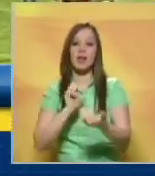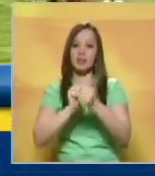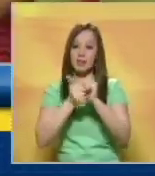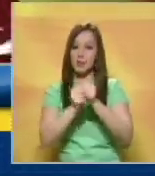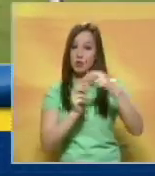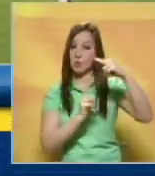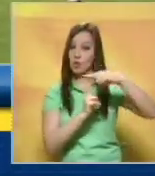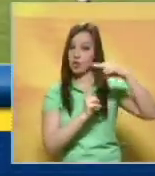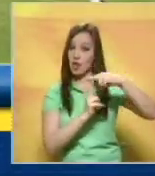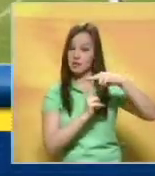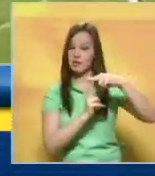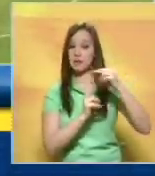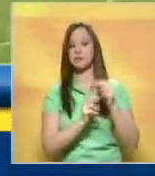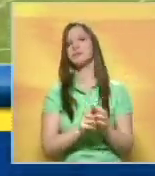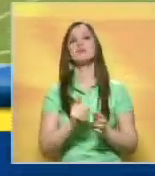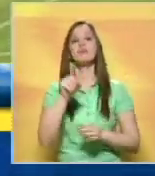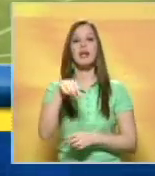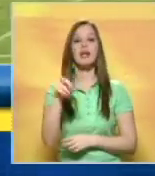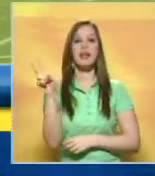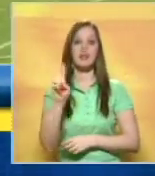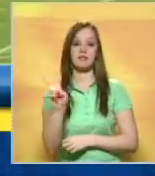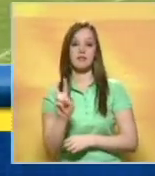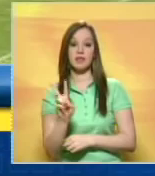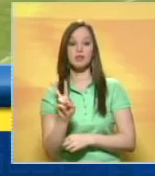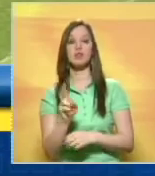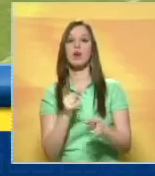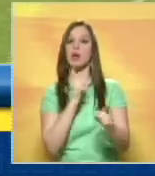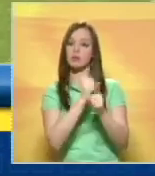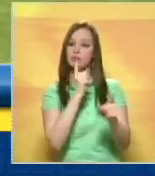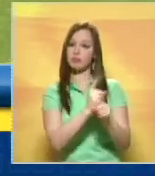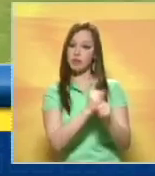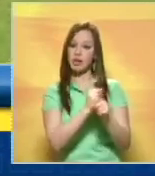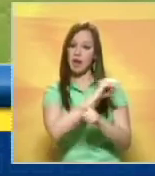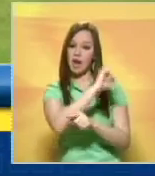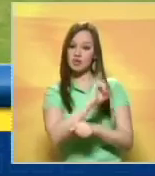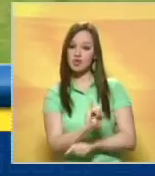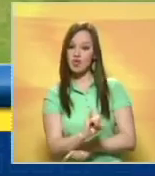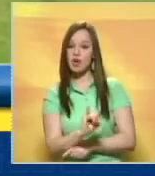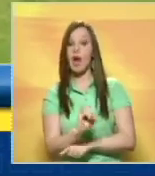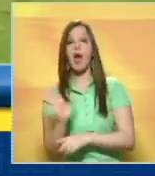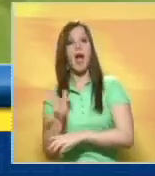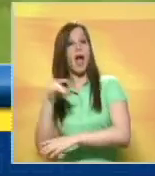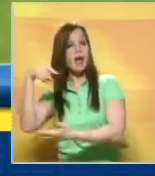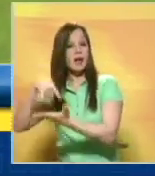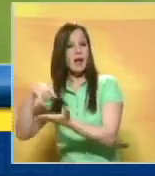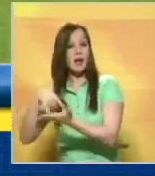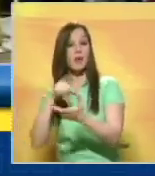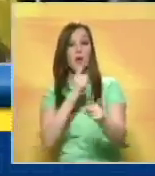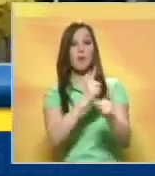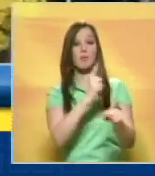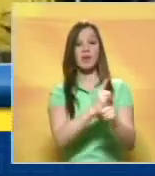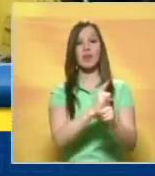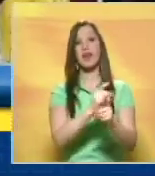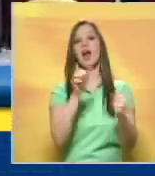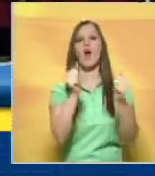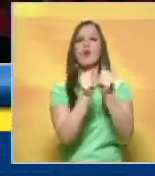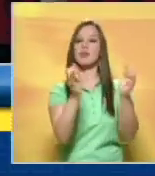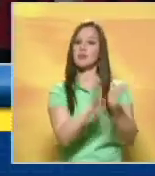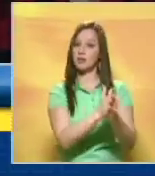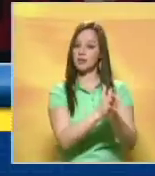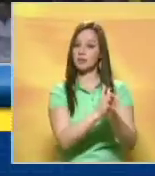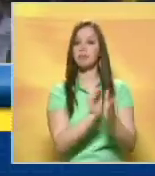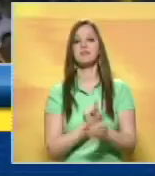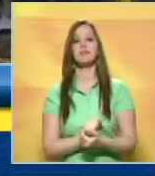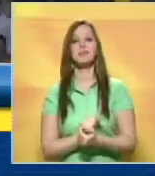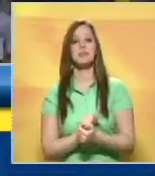Además, Atlético Venezuela se medirá a Zulia, Deportivo Petare Tucanes de Amazonas y Carabobo se las verá con Deportivo Anzoátegui. El encuentro